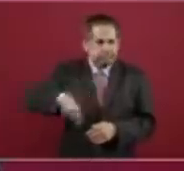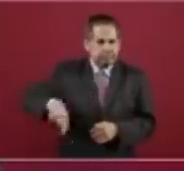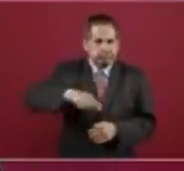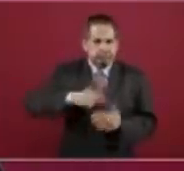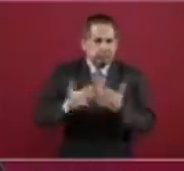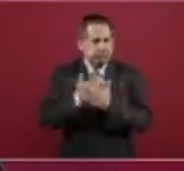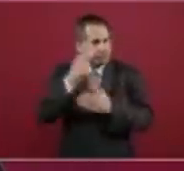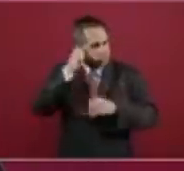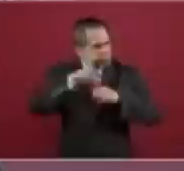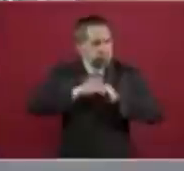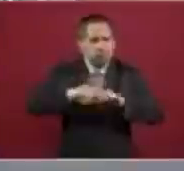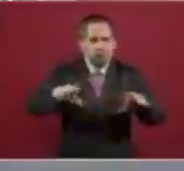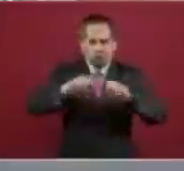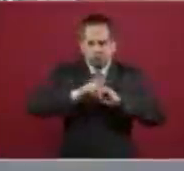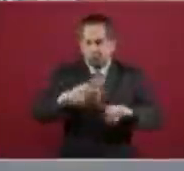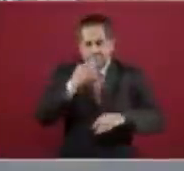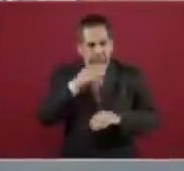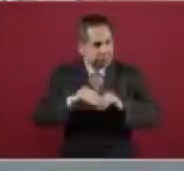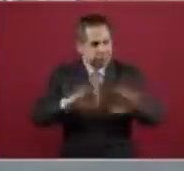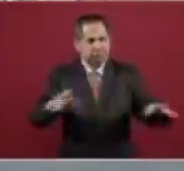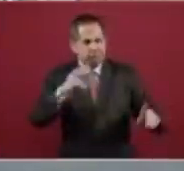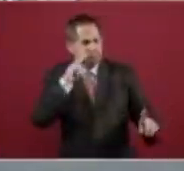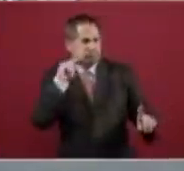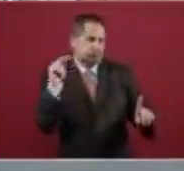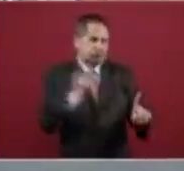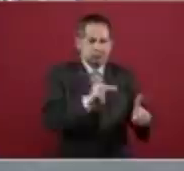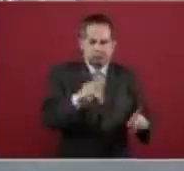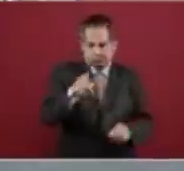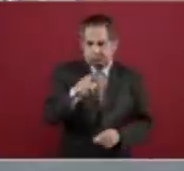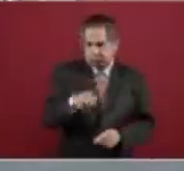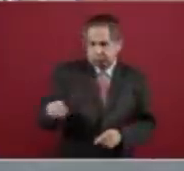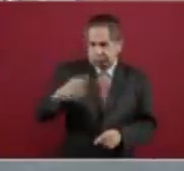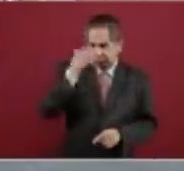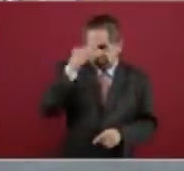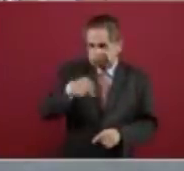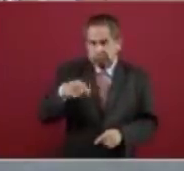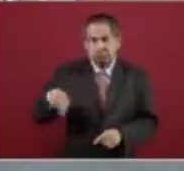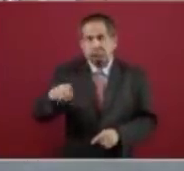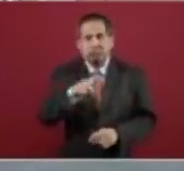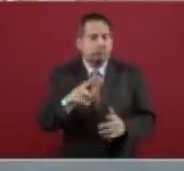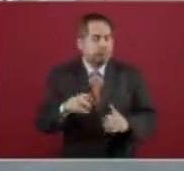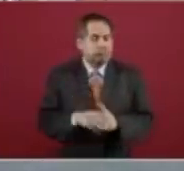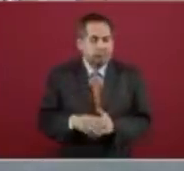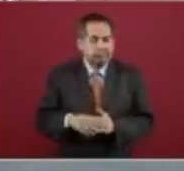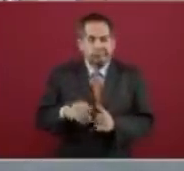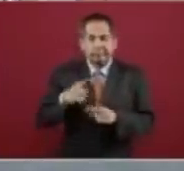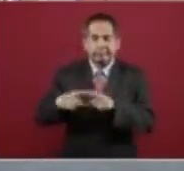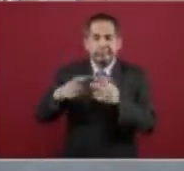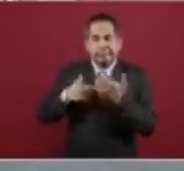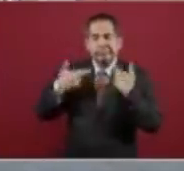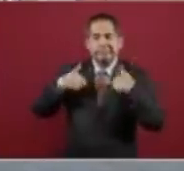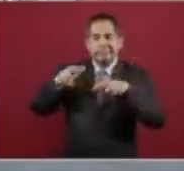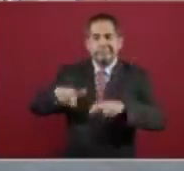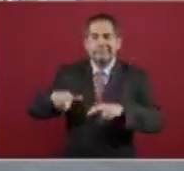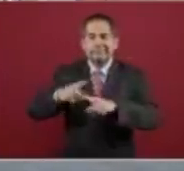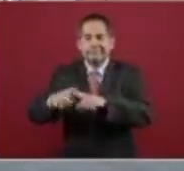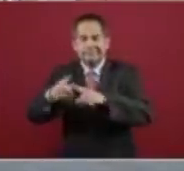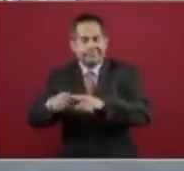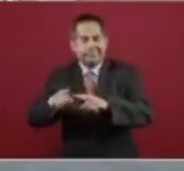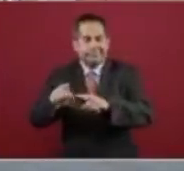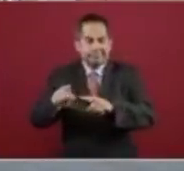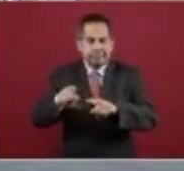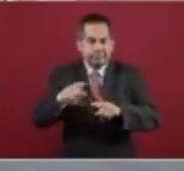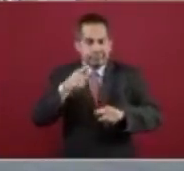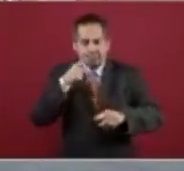estas conferencias, para que ustedes, los representantes de los ciudadanos